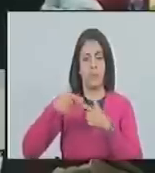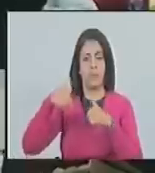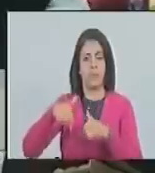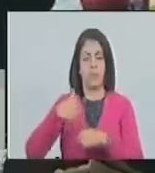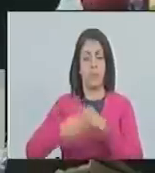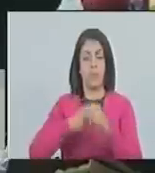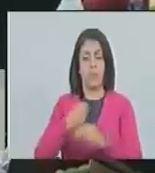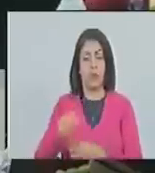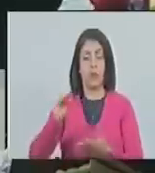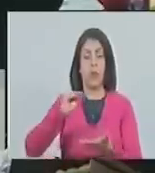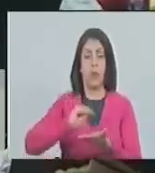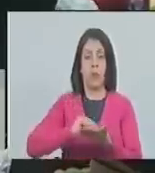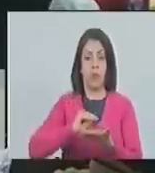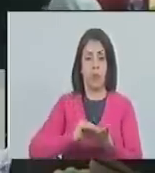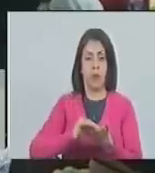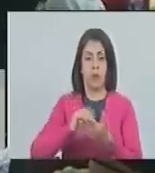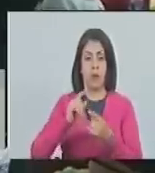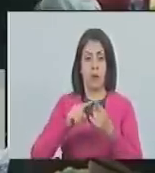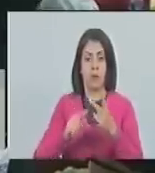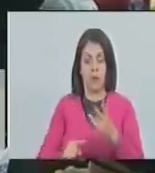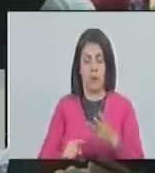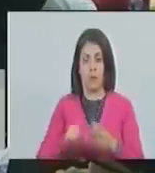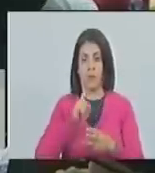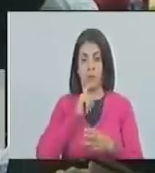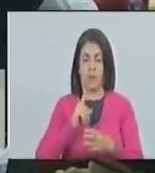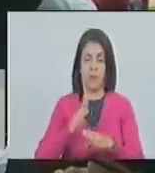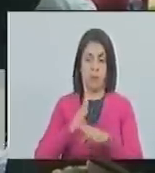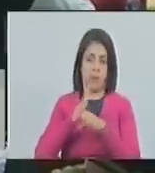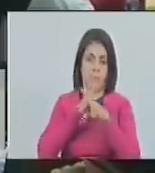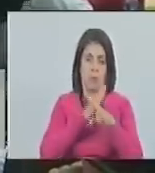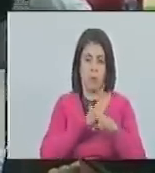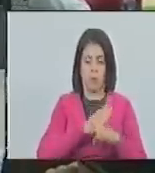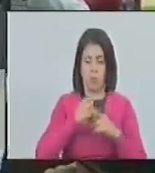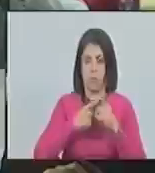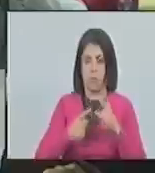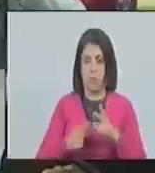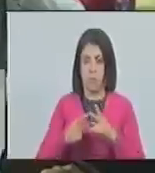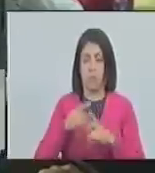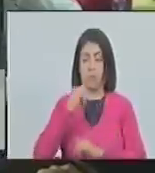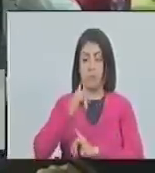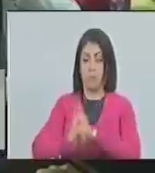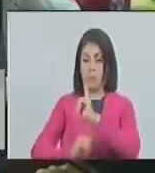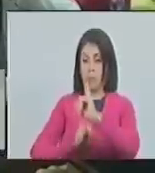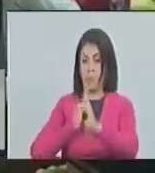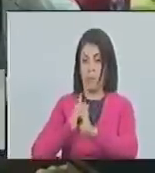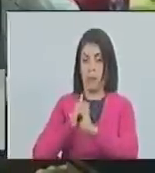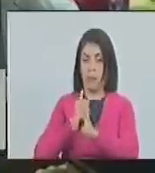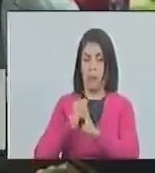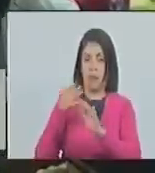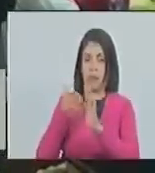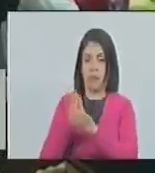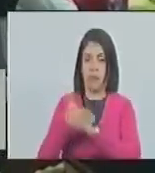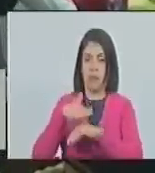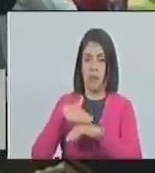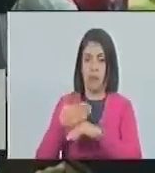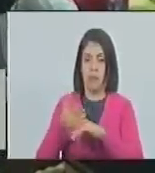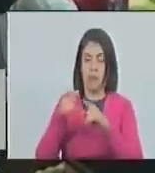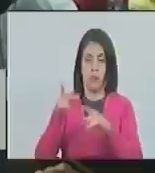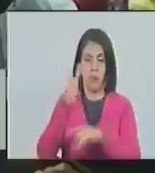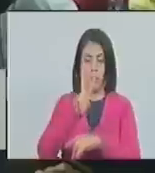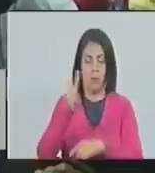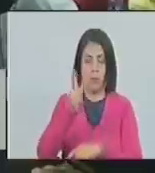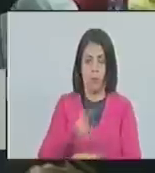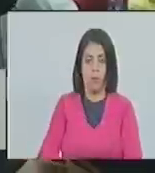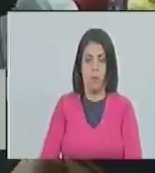bueno, serán una serie de circunstancias con presión internacional sobre